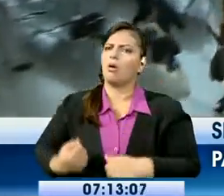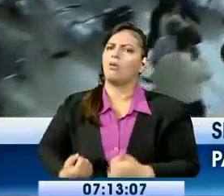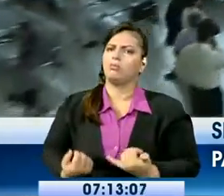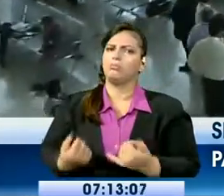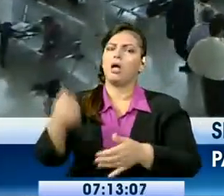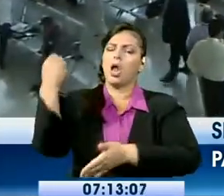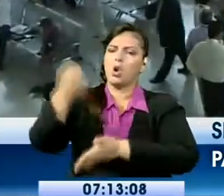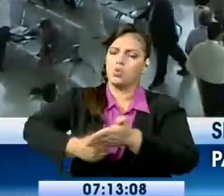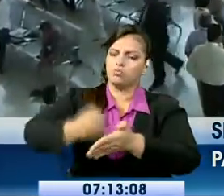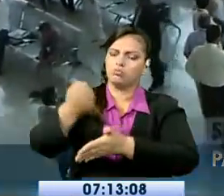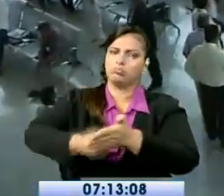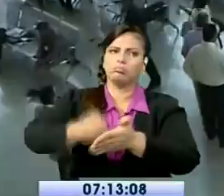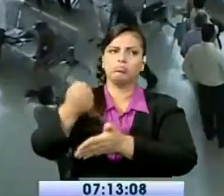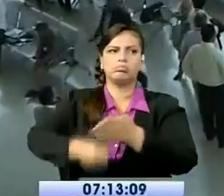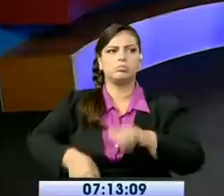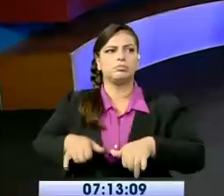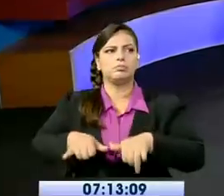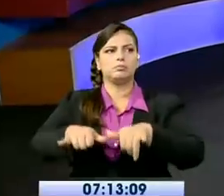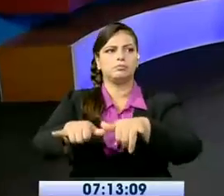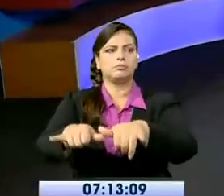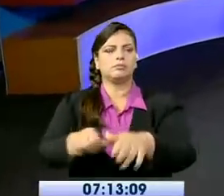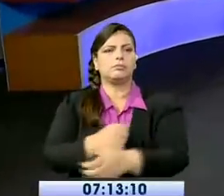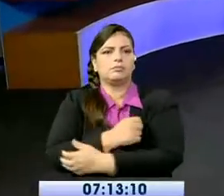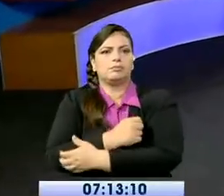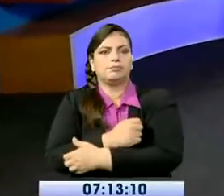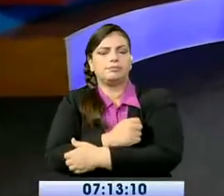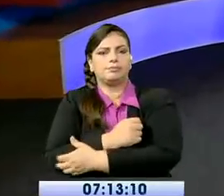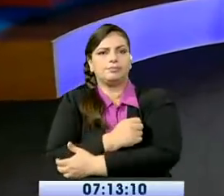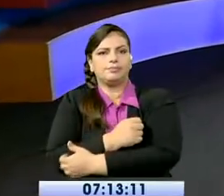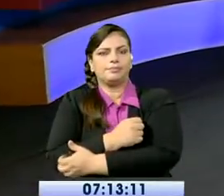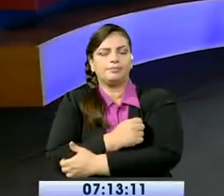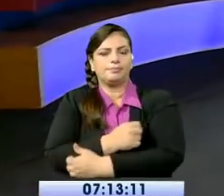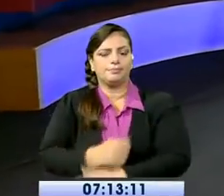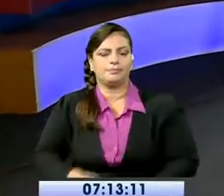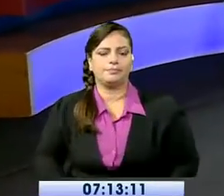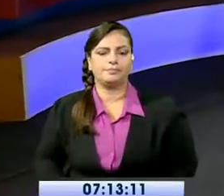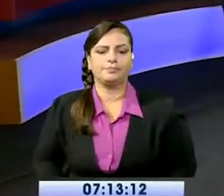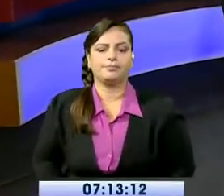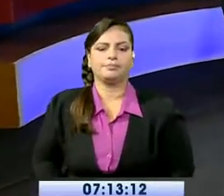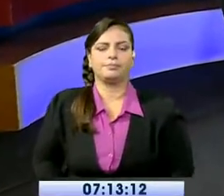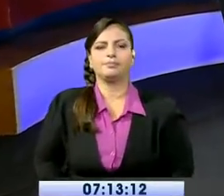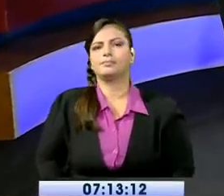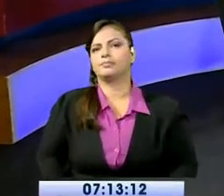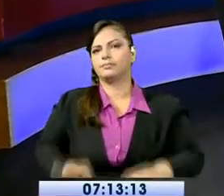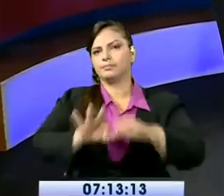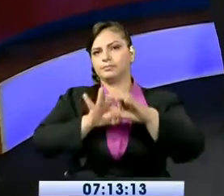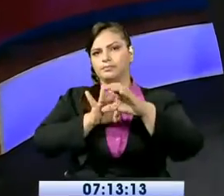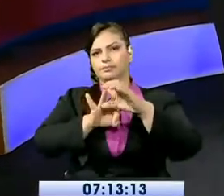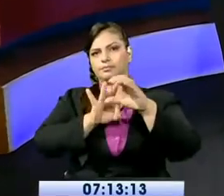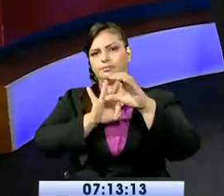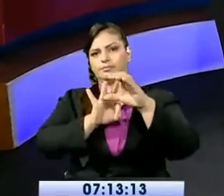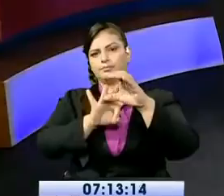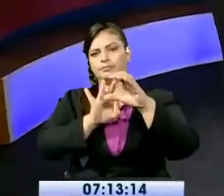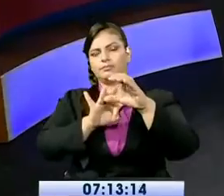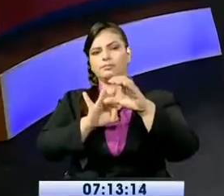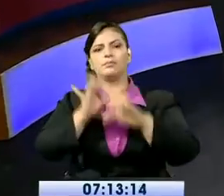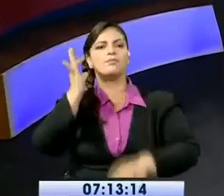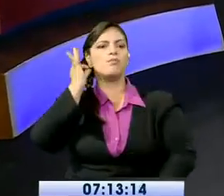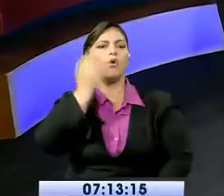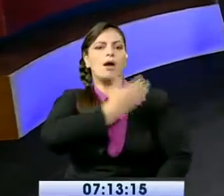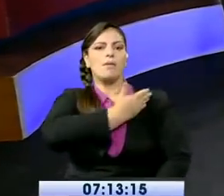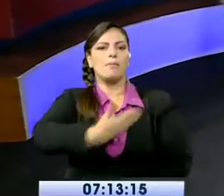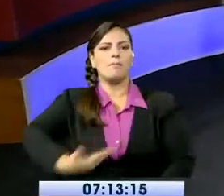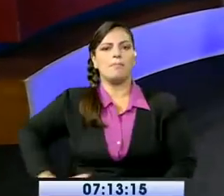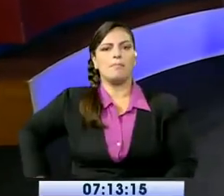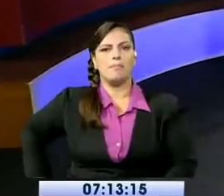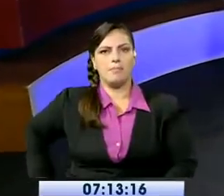Informó Adriana Peralta. Y la presidenta del Consejo de Participación Ciudadana y Control Social presentó